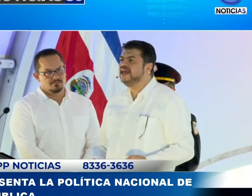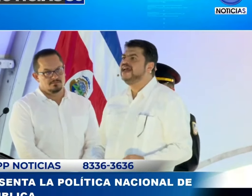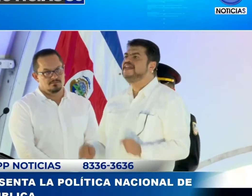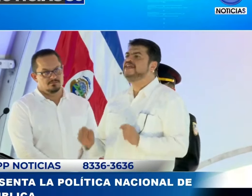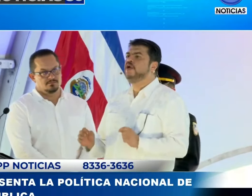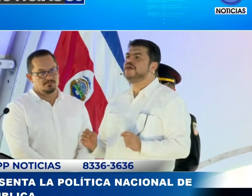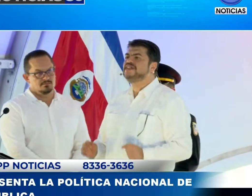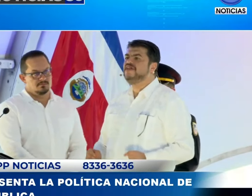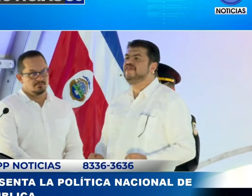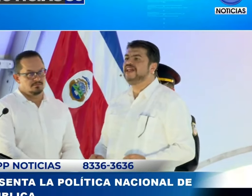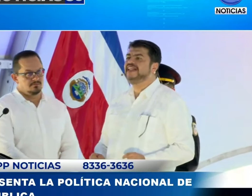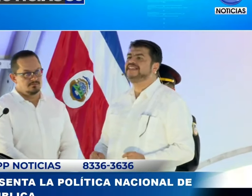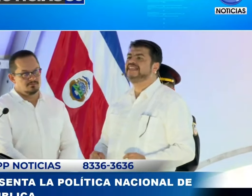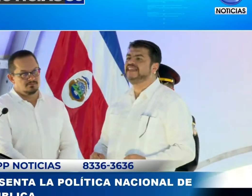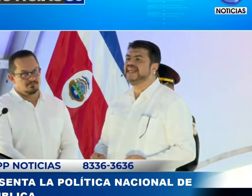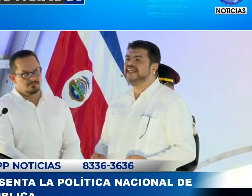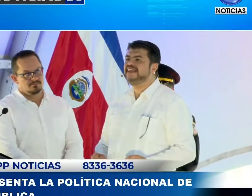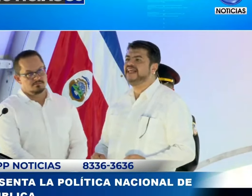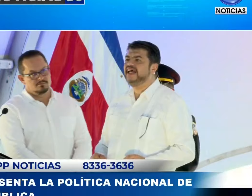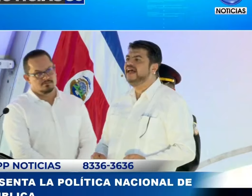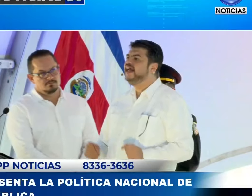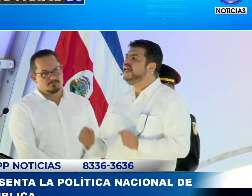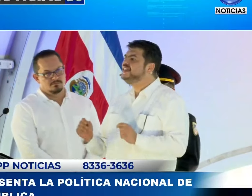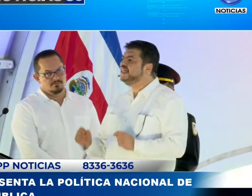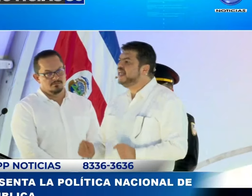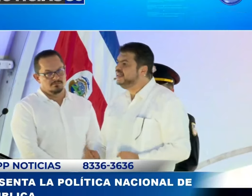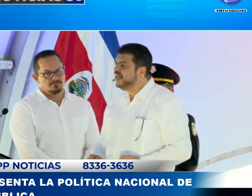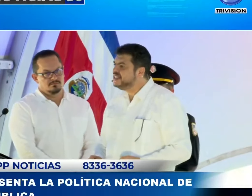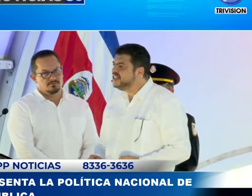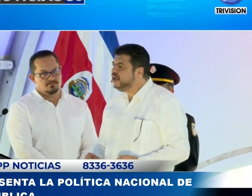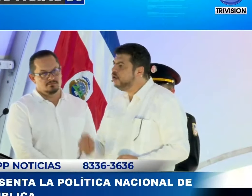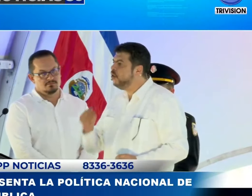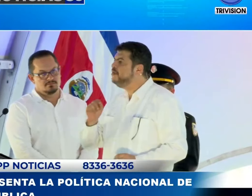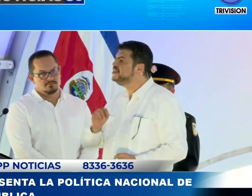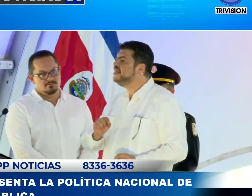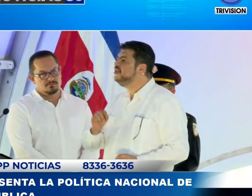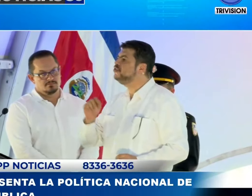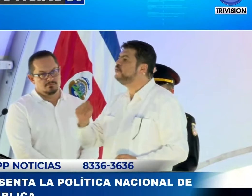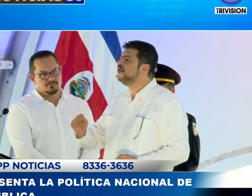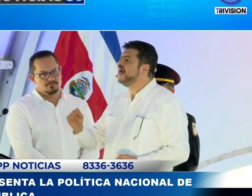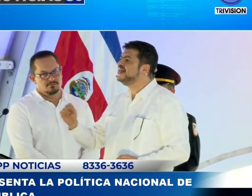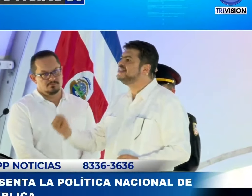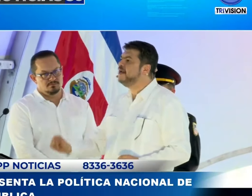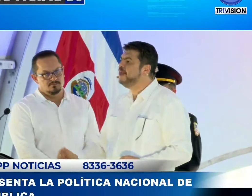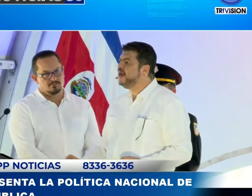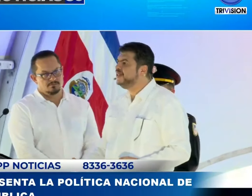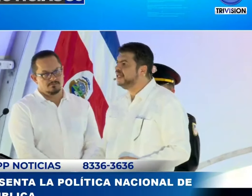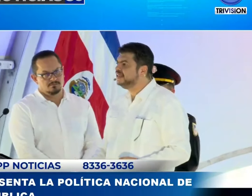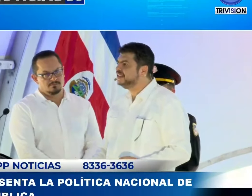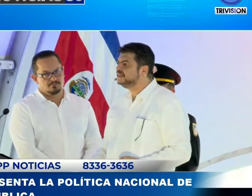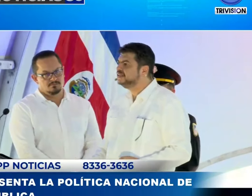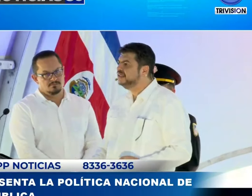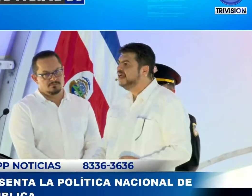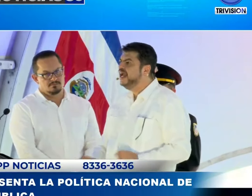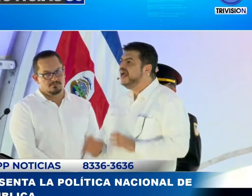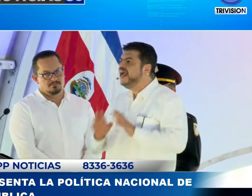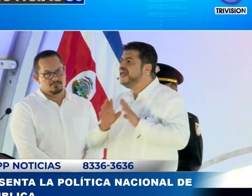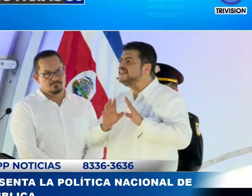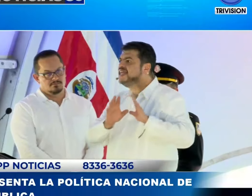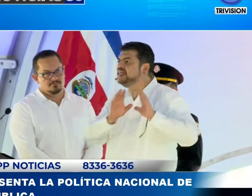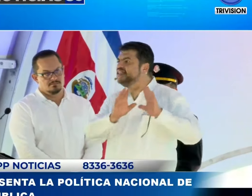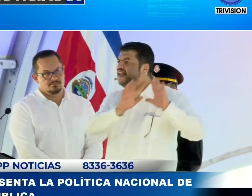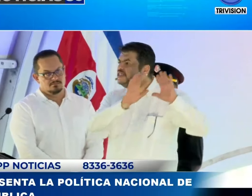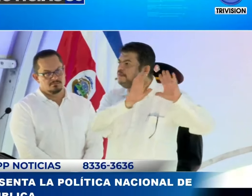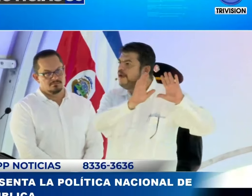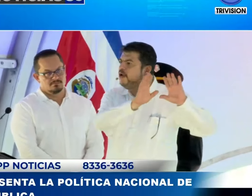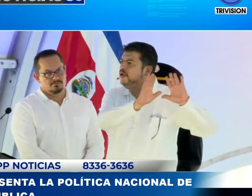aquí llegó a cifras del 70 y 75 homicidios por cada 100.000 habitantes.